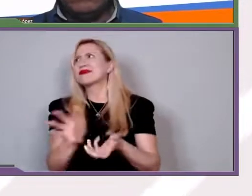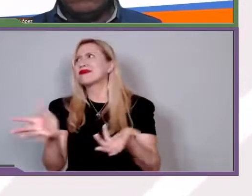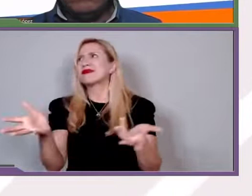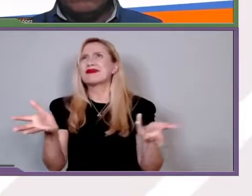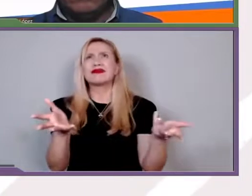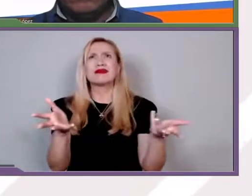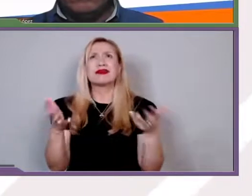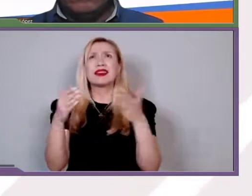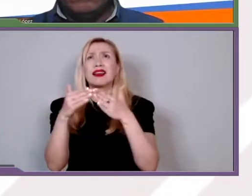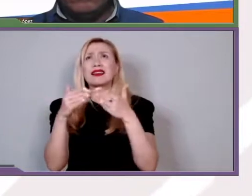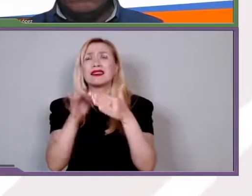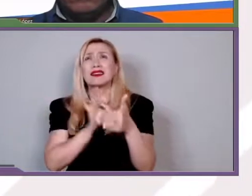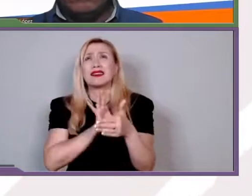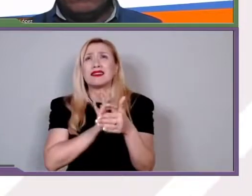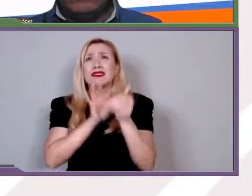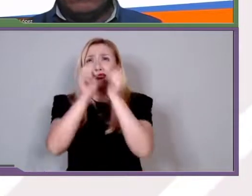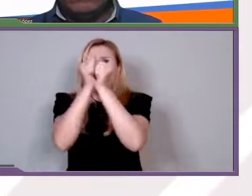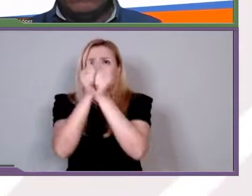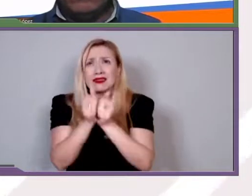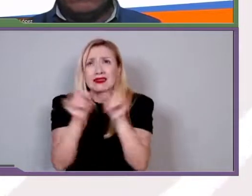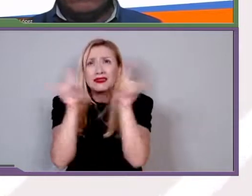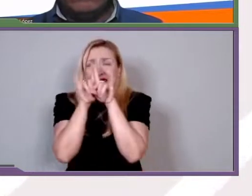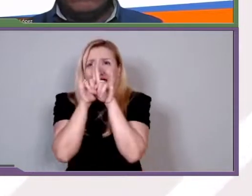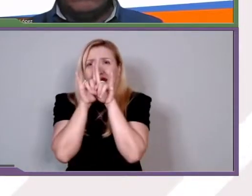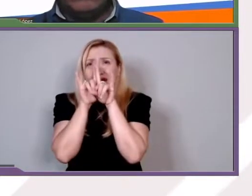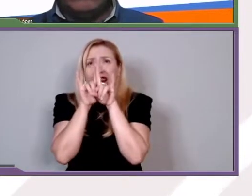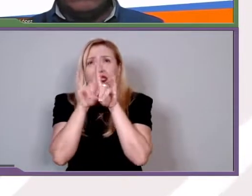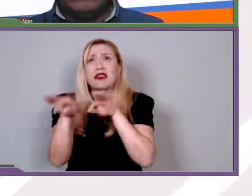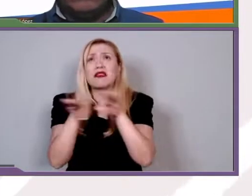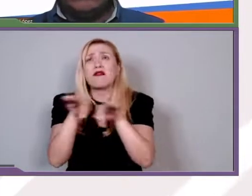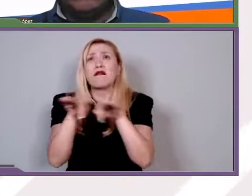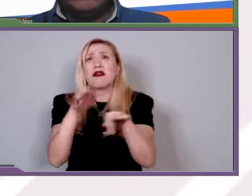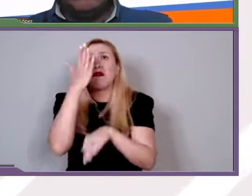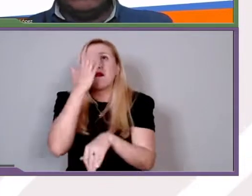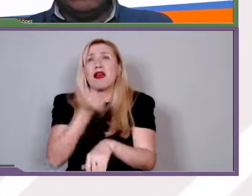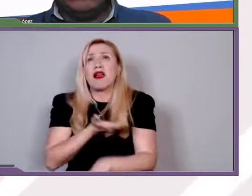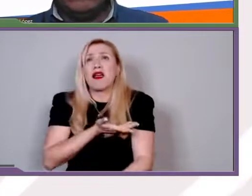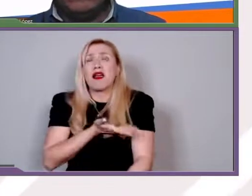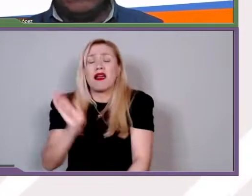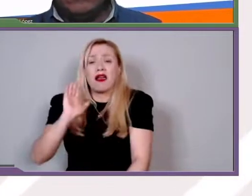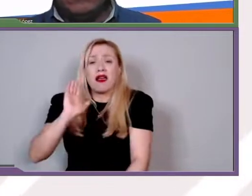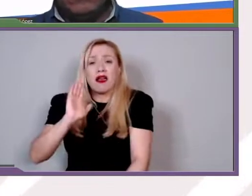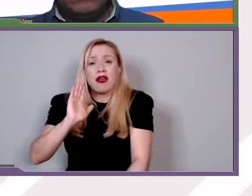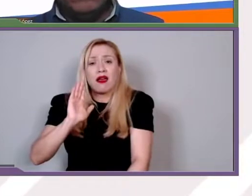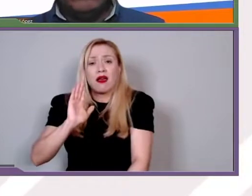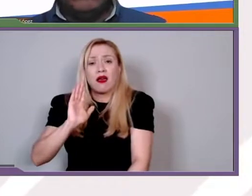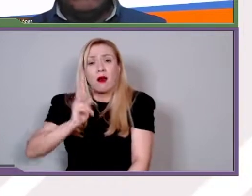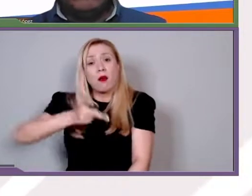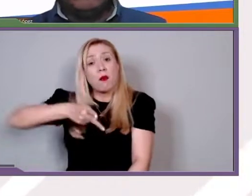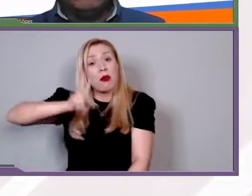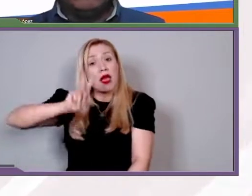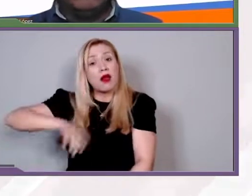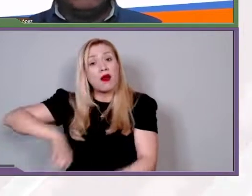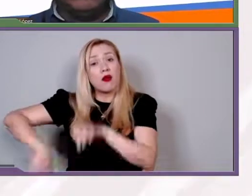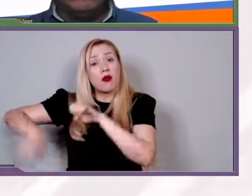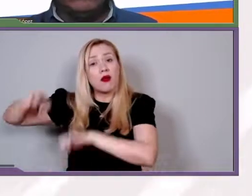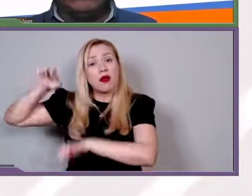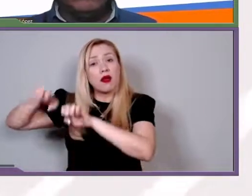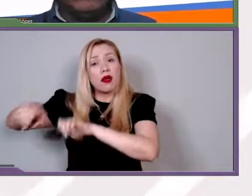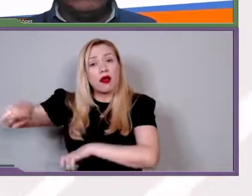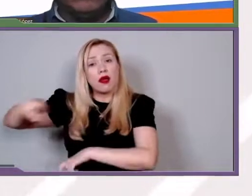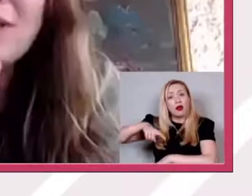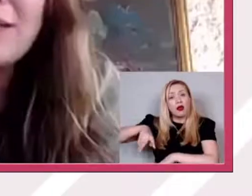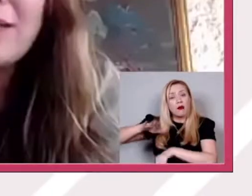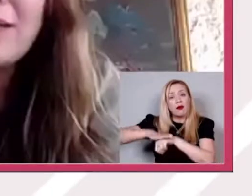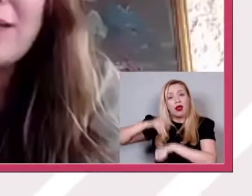nuestra casa, hay mucha gente que se ha quedado sin trabajo, pero siendo las personas mayores un grupo de riesgo,